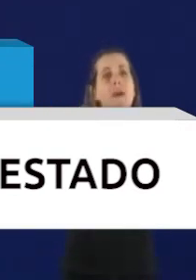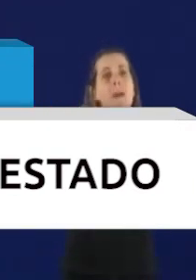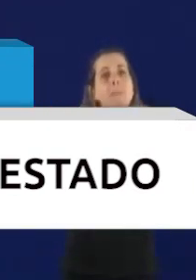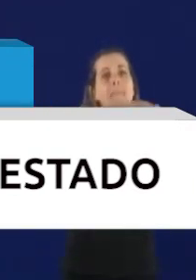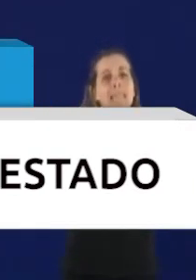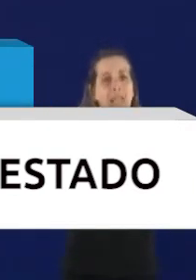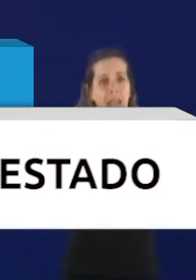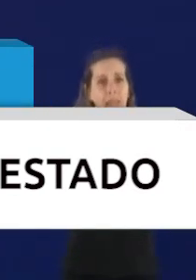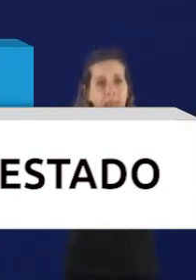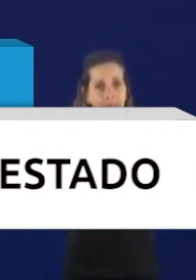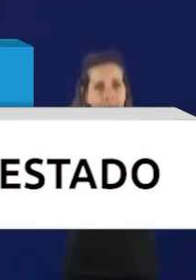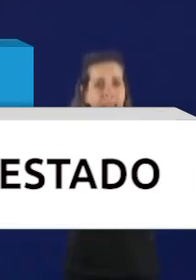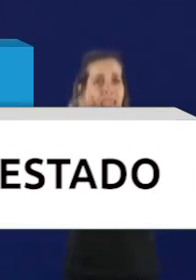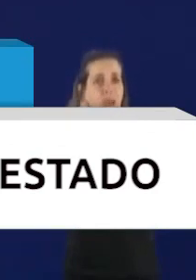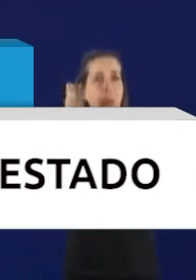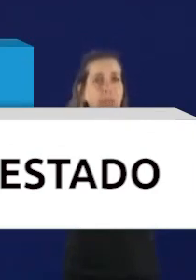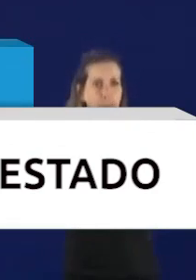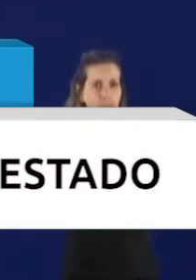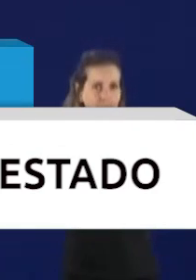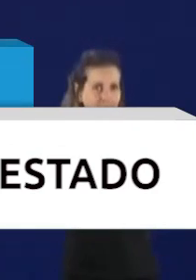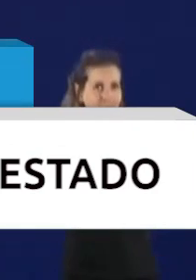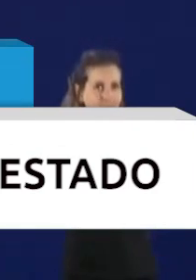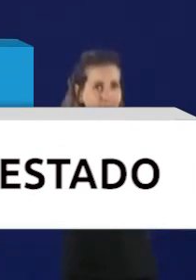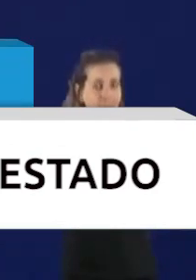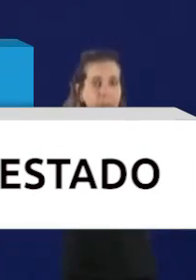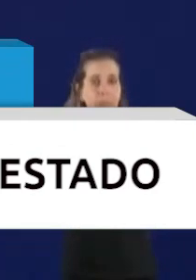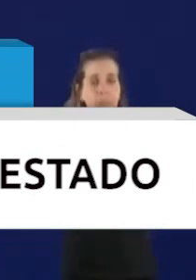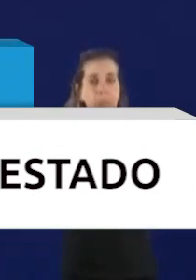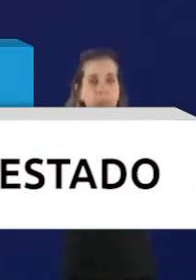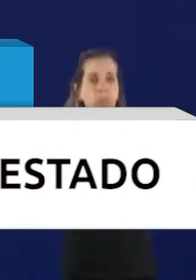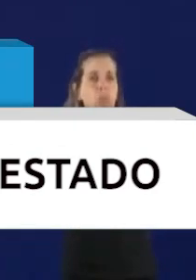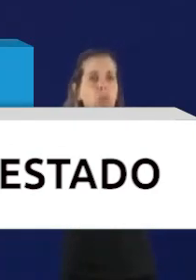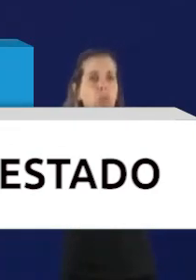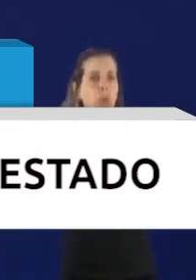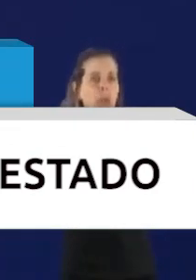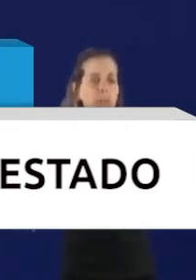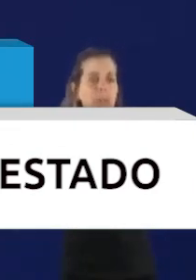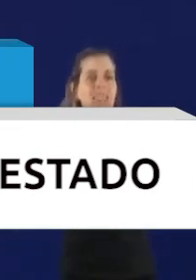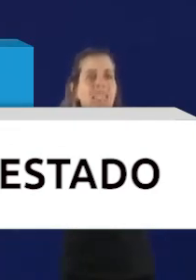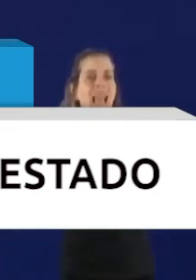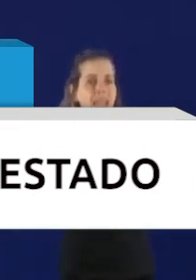Allí hubo una reducción del 50%. En términos de secretarías,